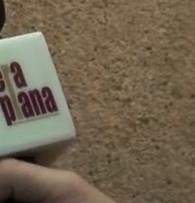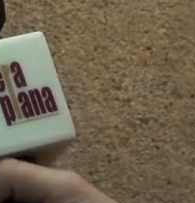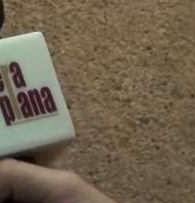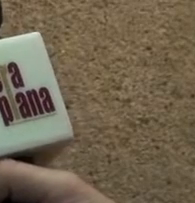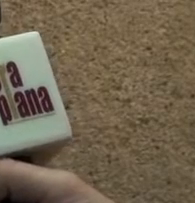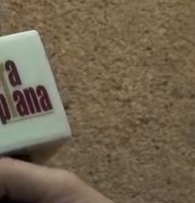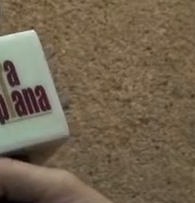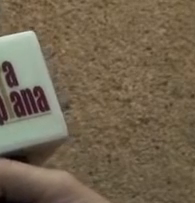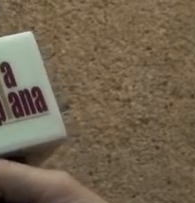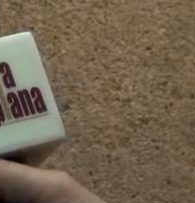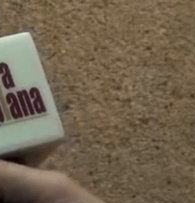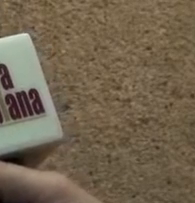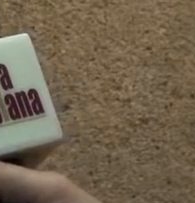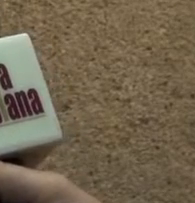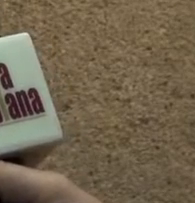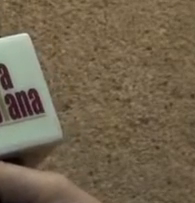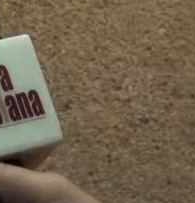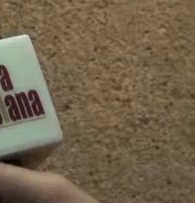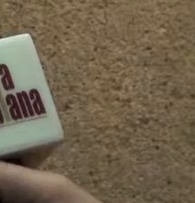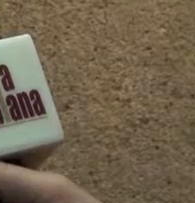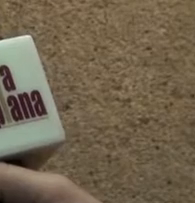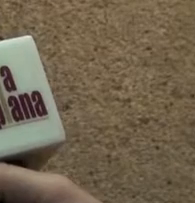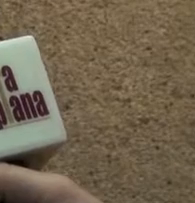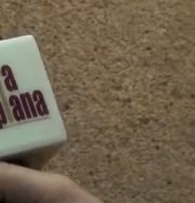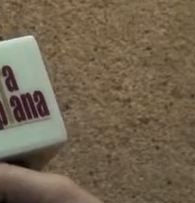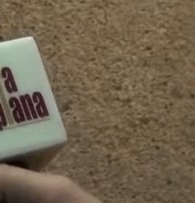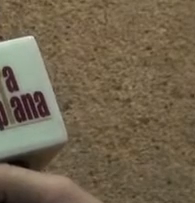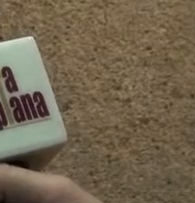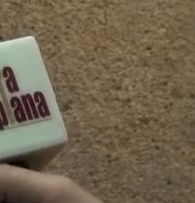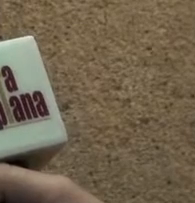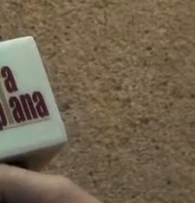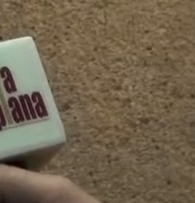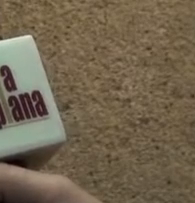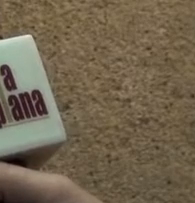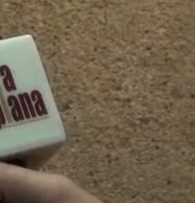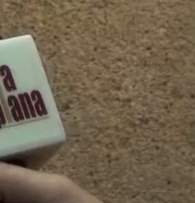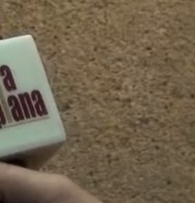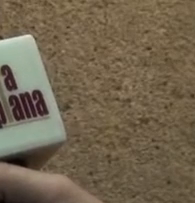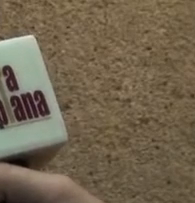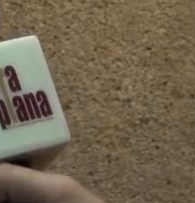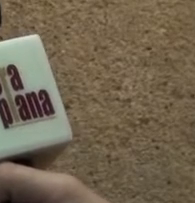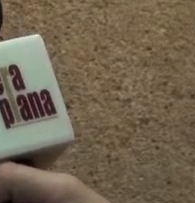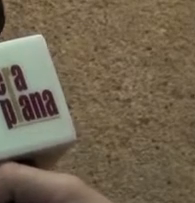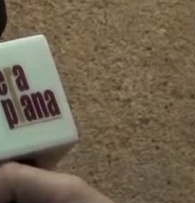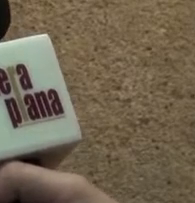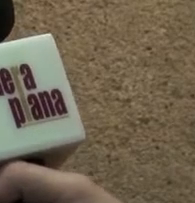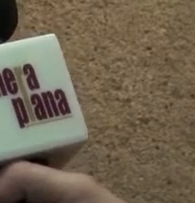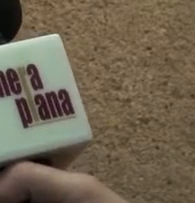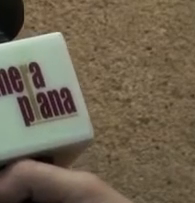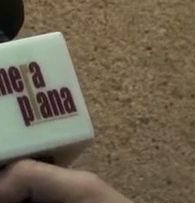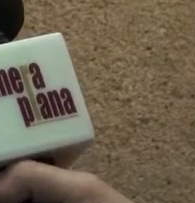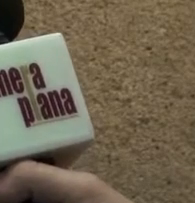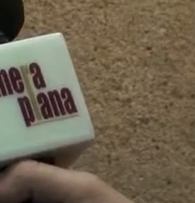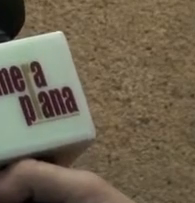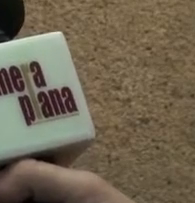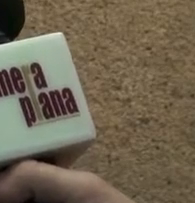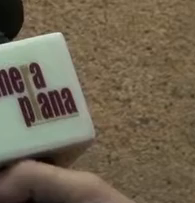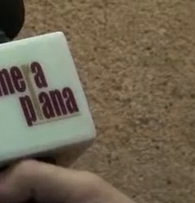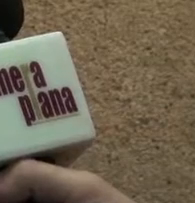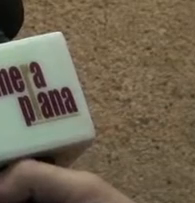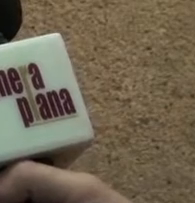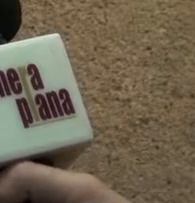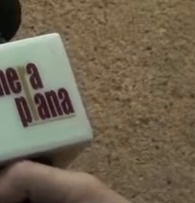directamente el Estado, pública de Costa Rica, tendría que haber aplicado, eliminar todas las restricciones